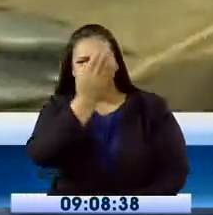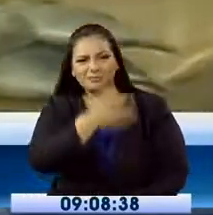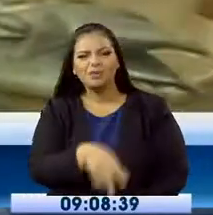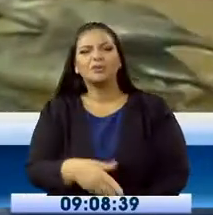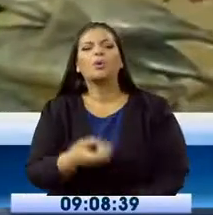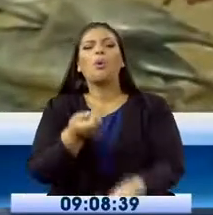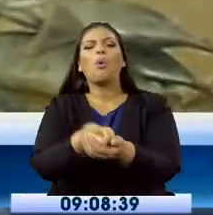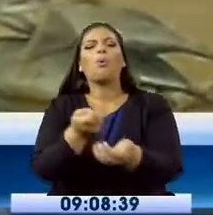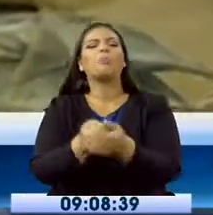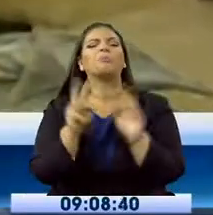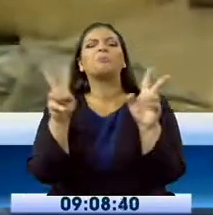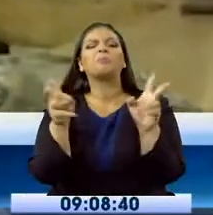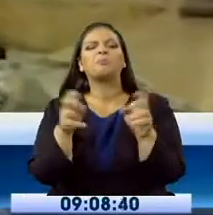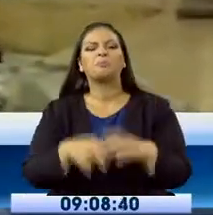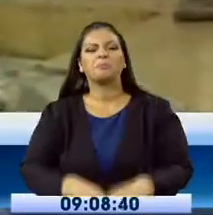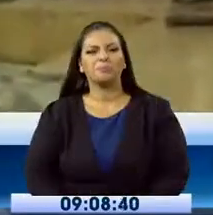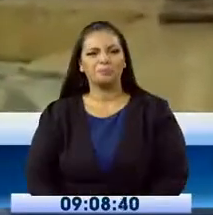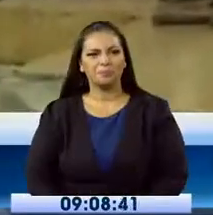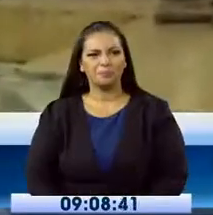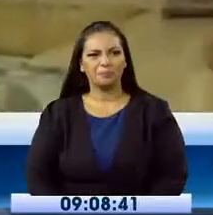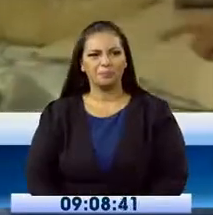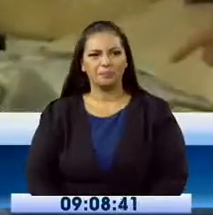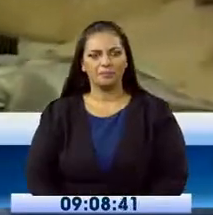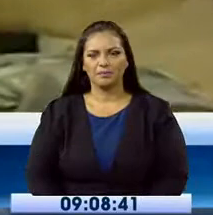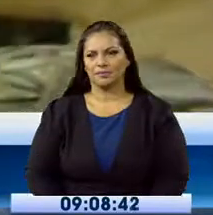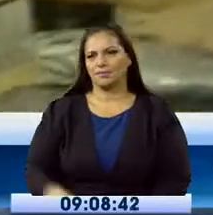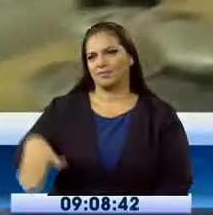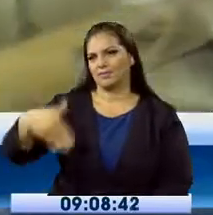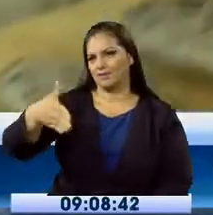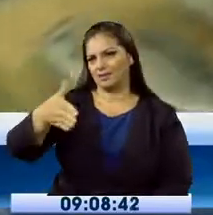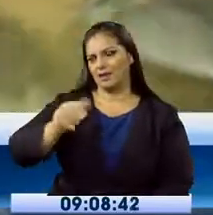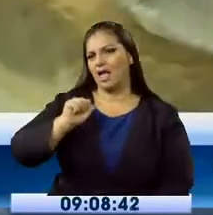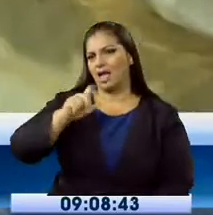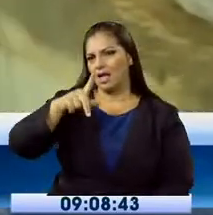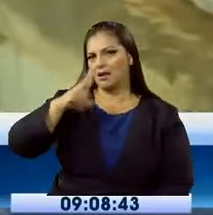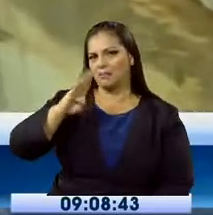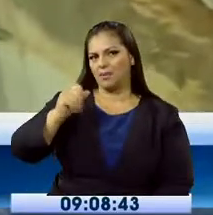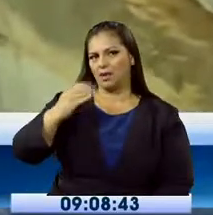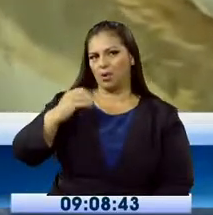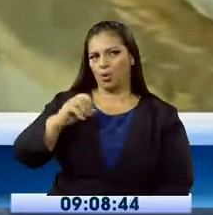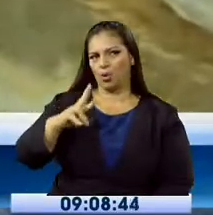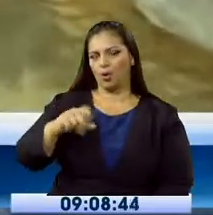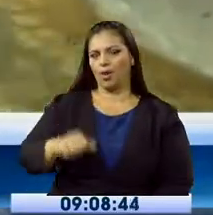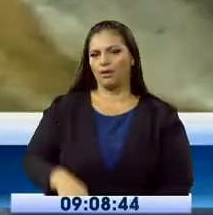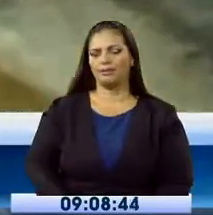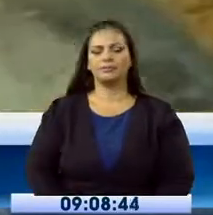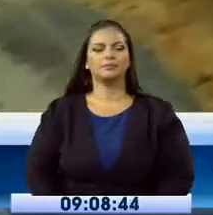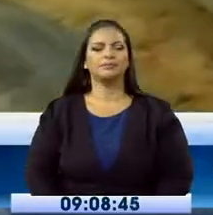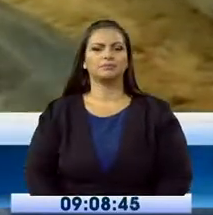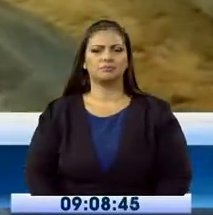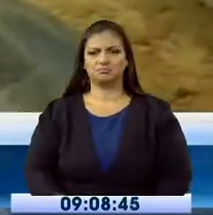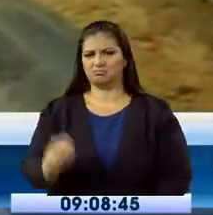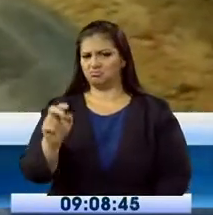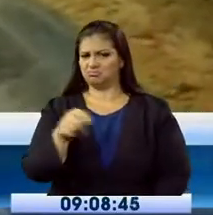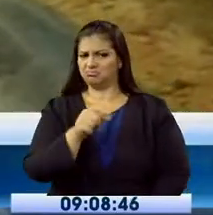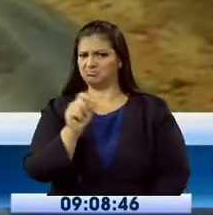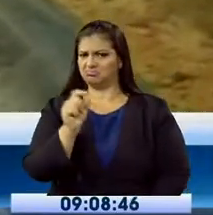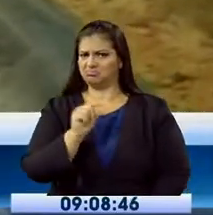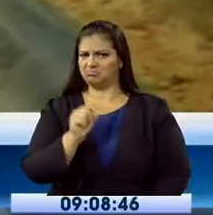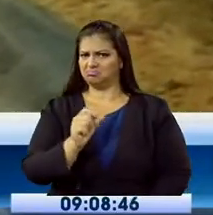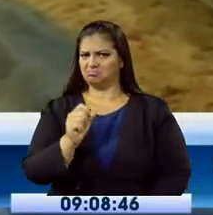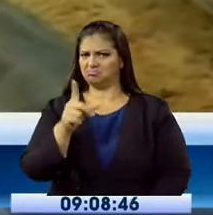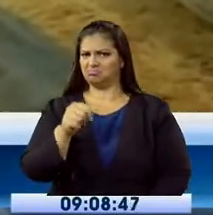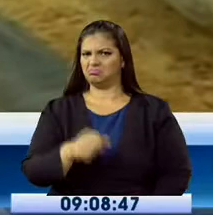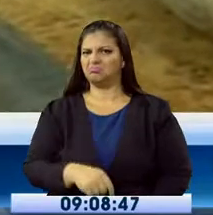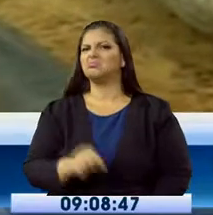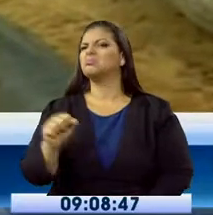comprar? ¿Qué es eso? Albacora. Ay, bueno, albacora más chiquita. Señora, oiga, ¿cómo ve los precios usted? El marisco